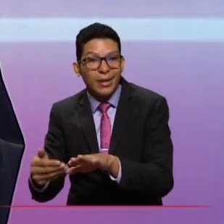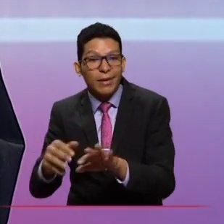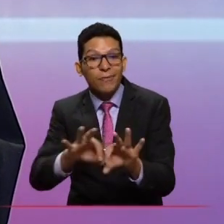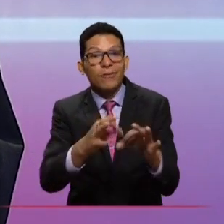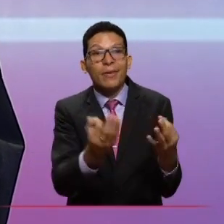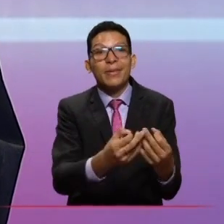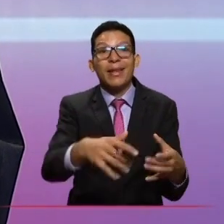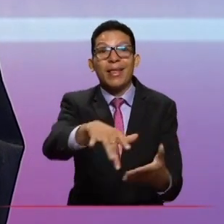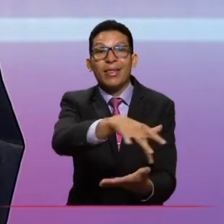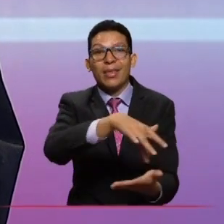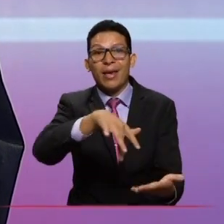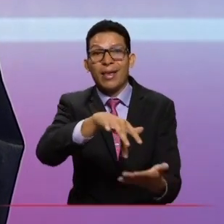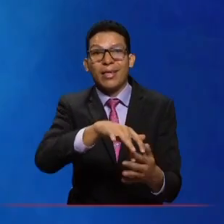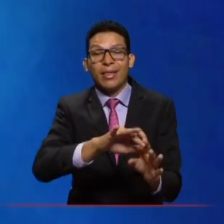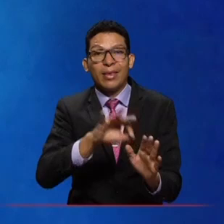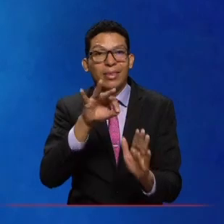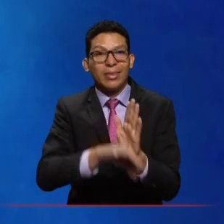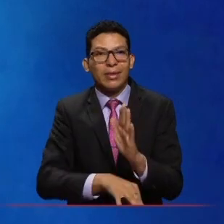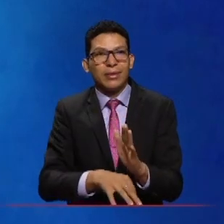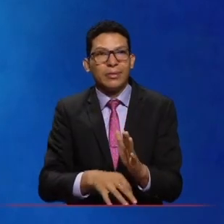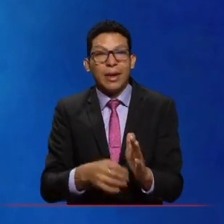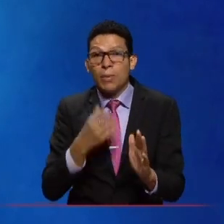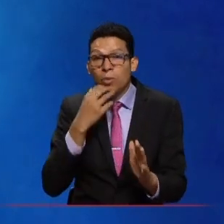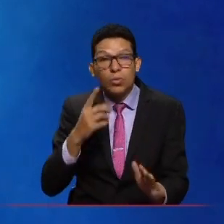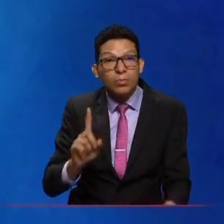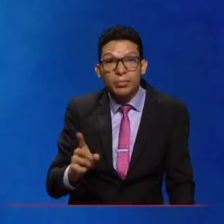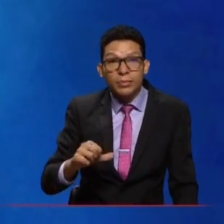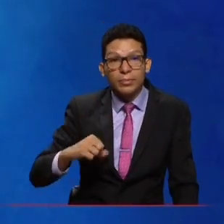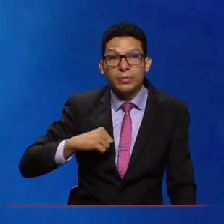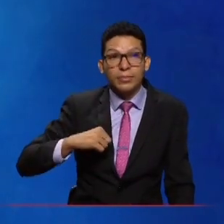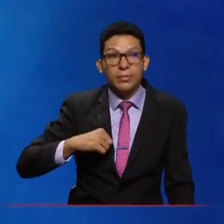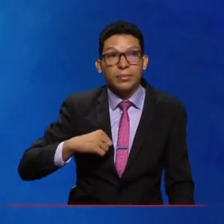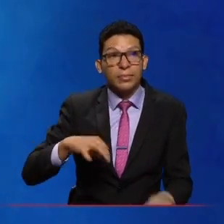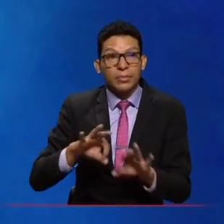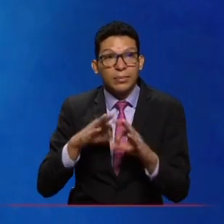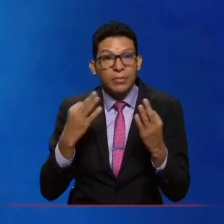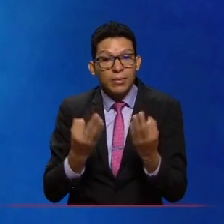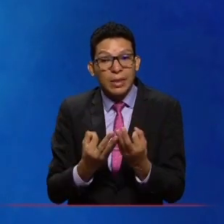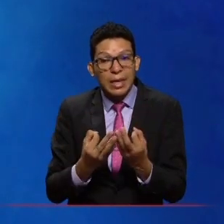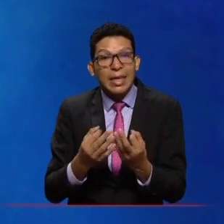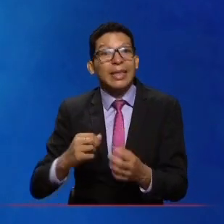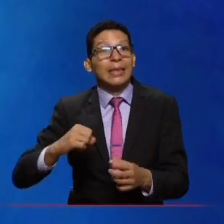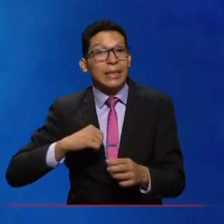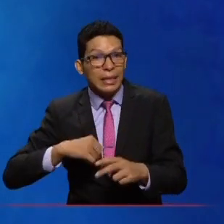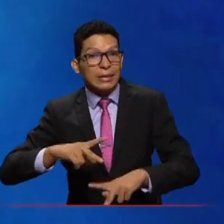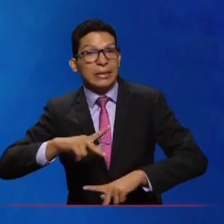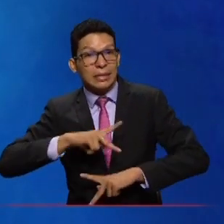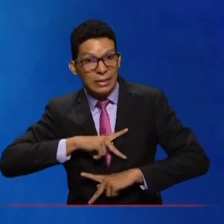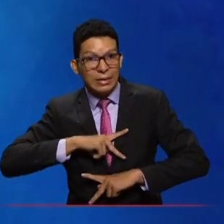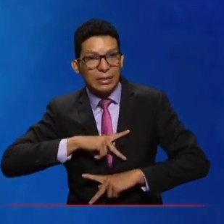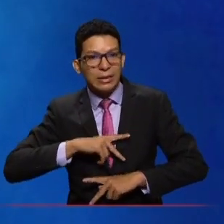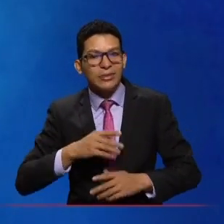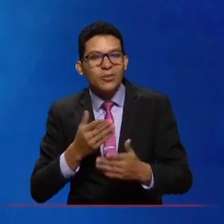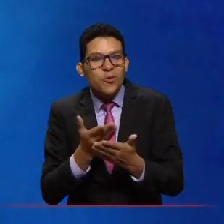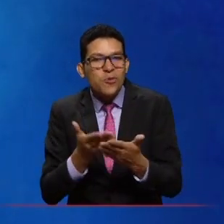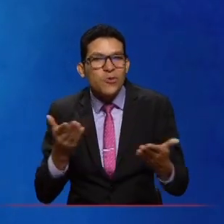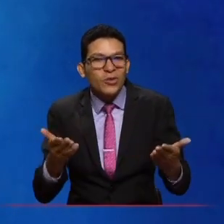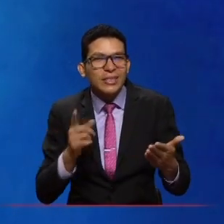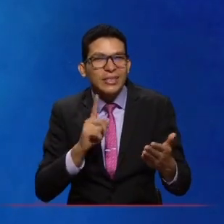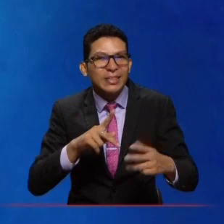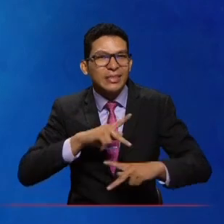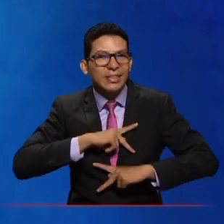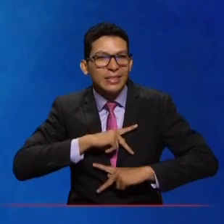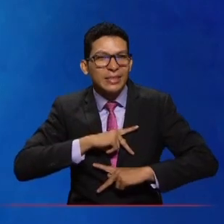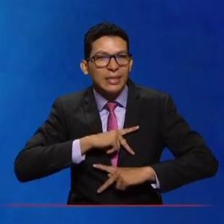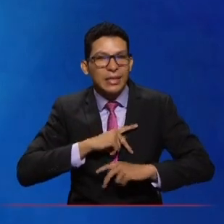¿entonces qué sucede allí? Si no tiene familia, si ese causante no tiene familia, pero tiene bienes, acuérdese que esos bienes